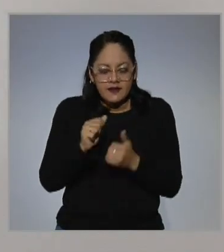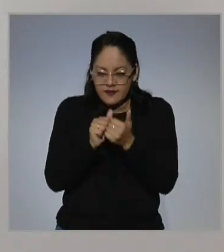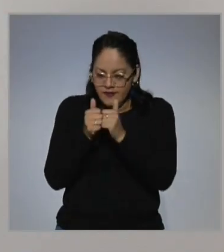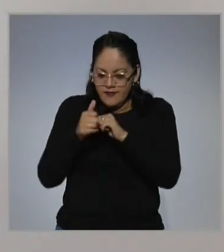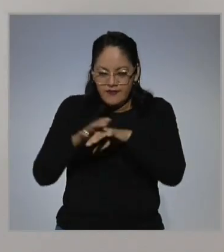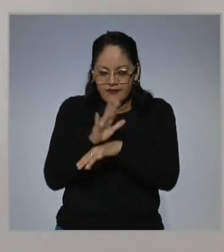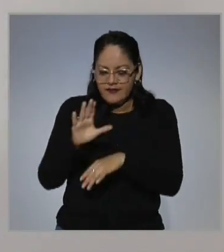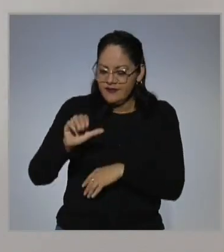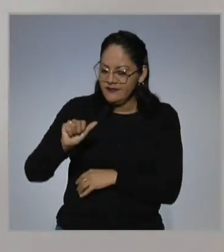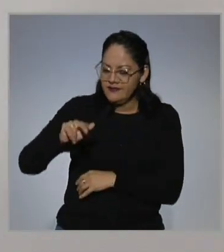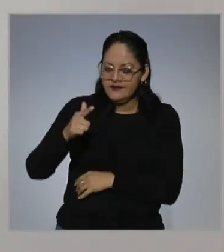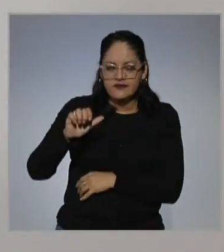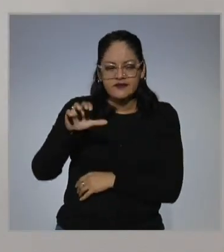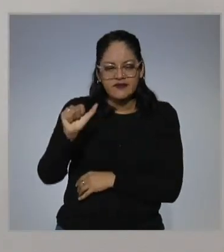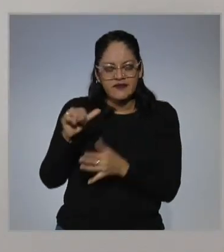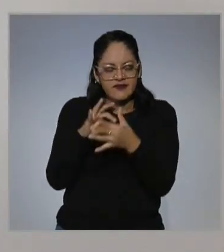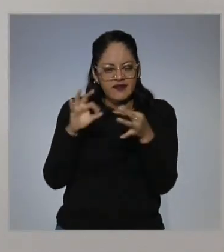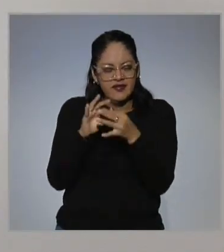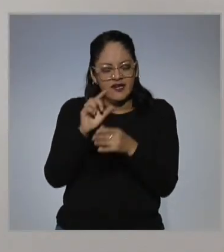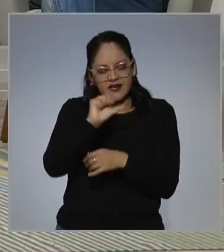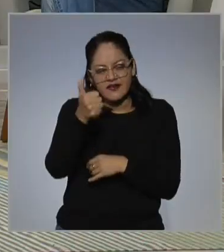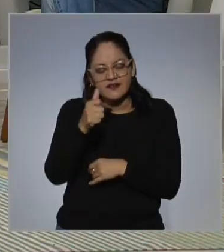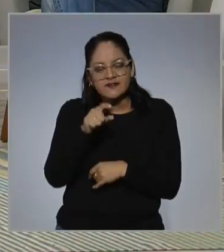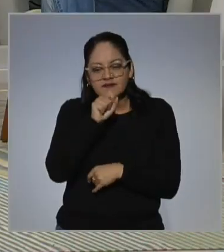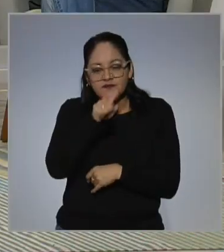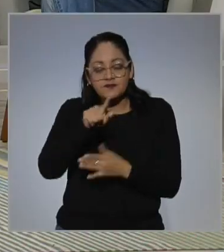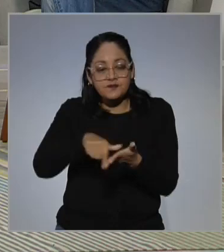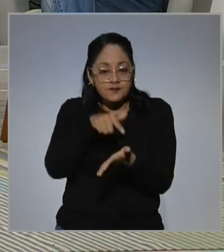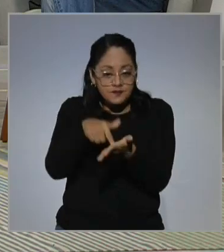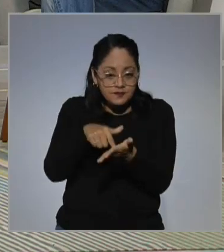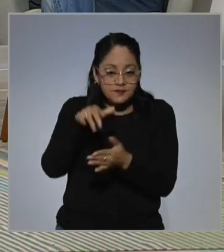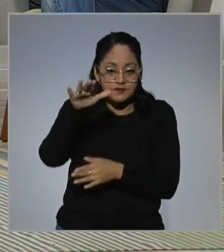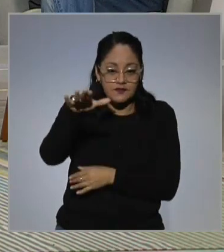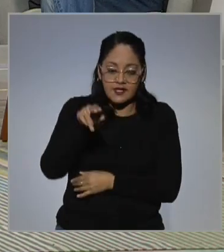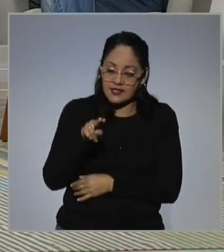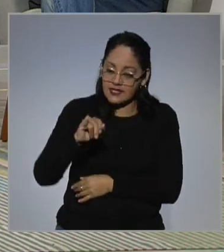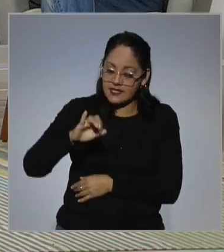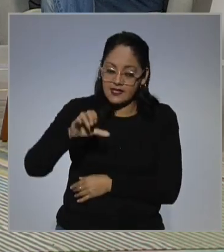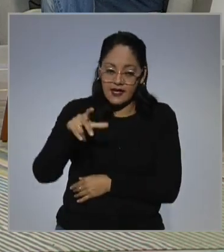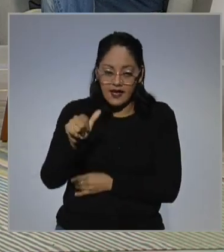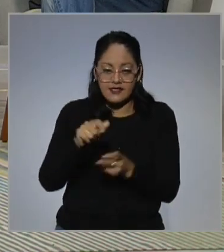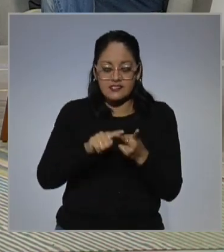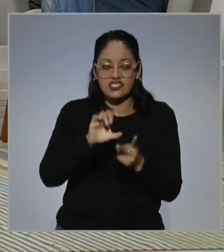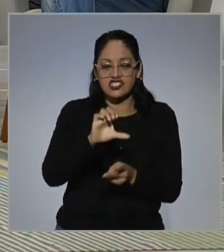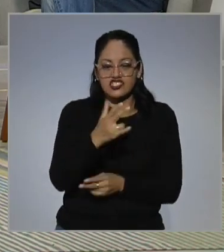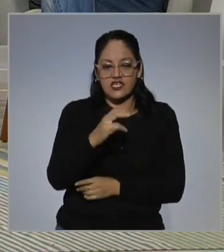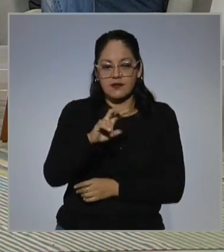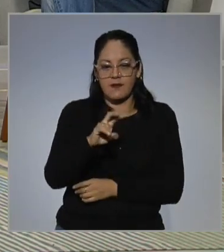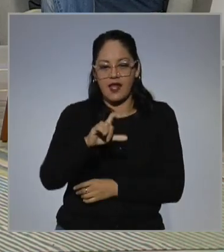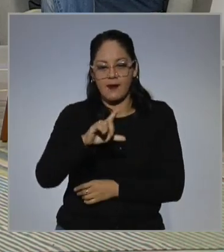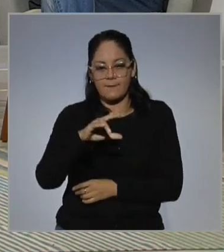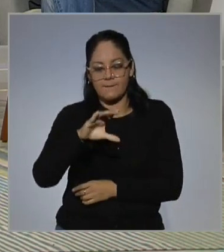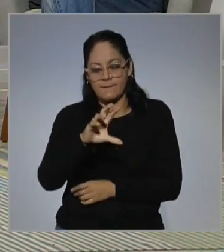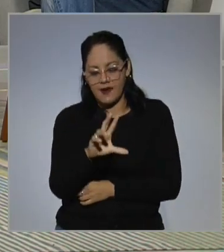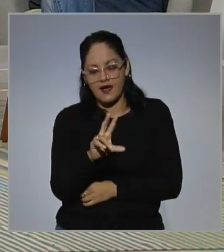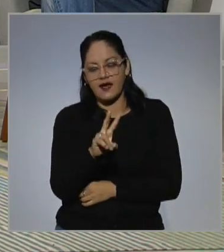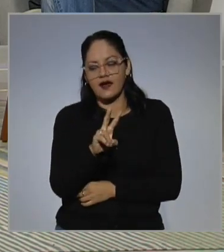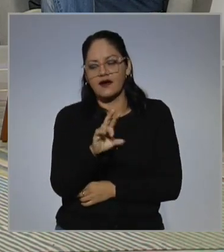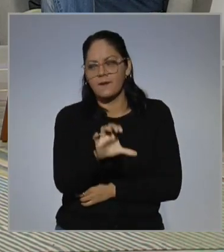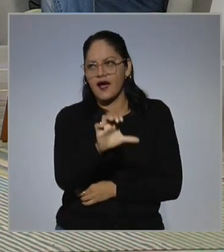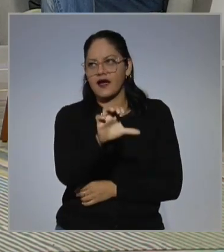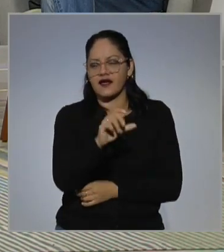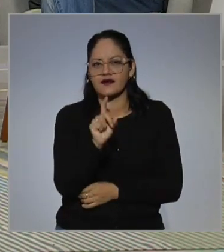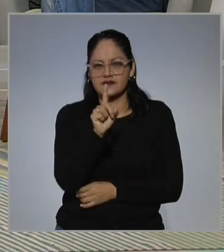decía Angélica, ese otro lado, ese lugar, el Mictlán, el Xibalbá, como le queramos decir, es un lugar